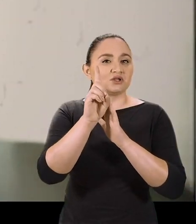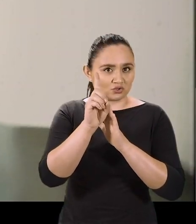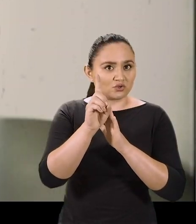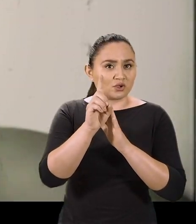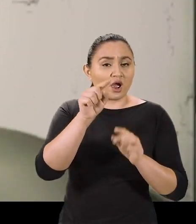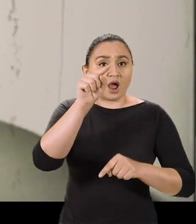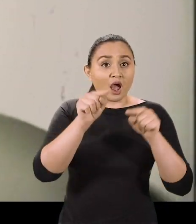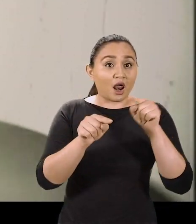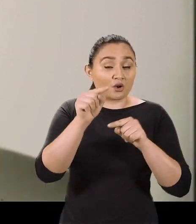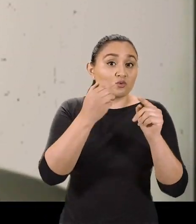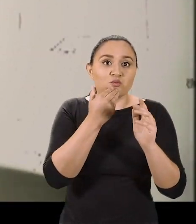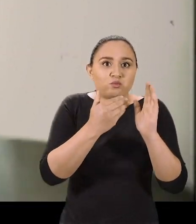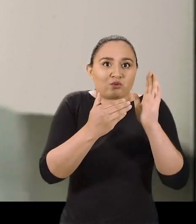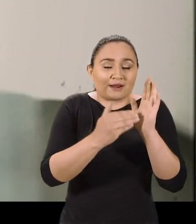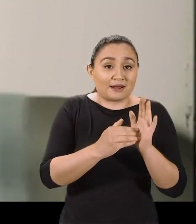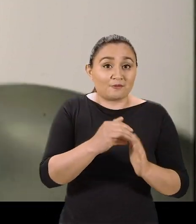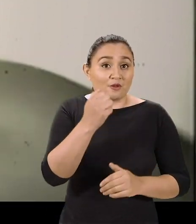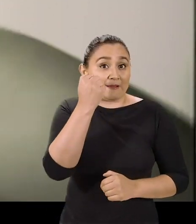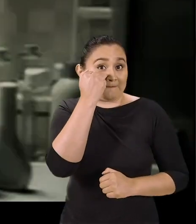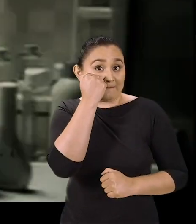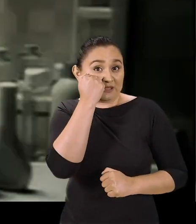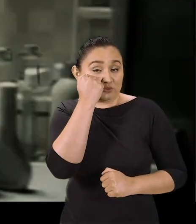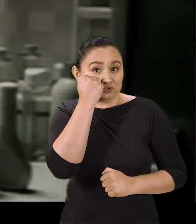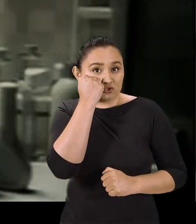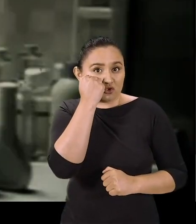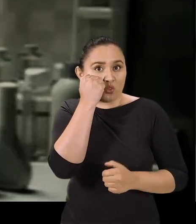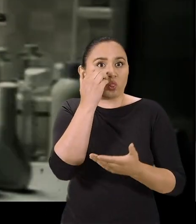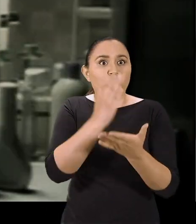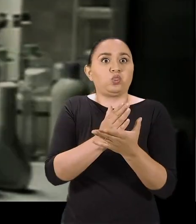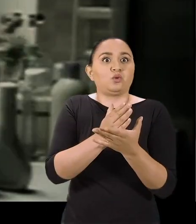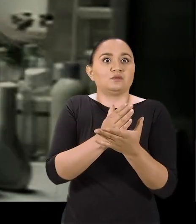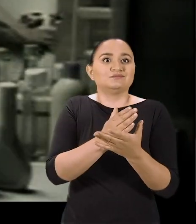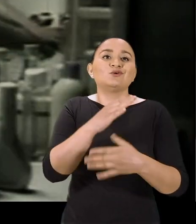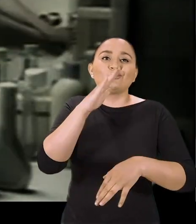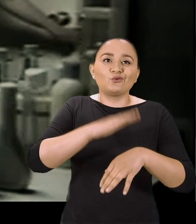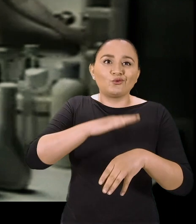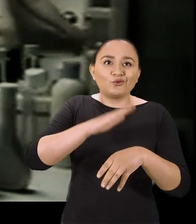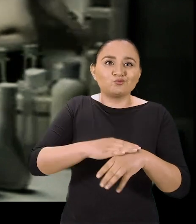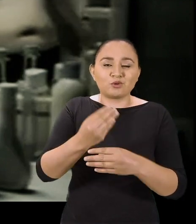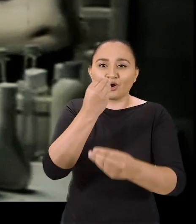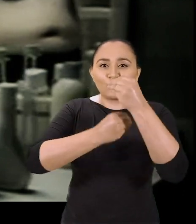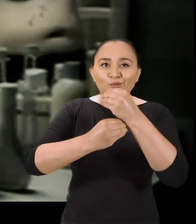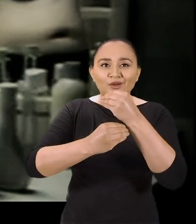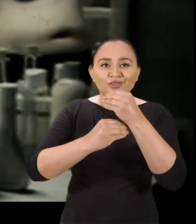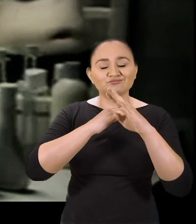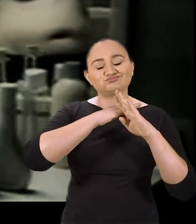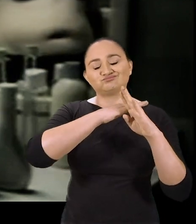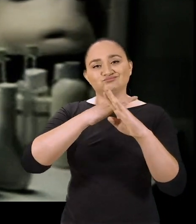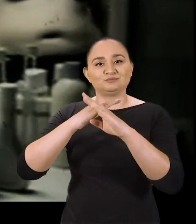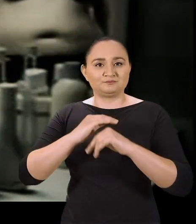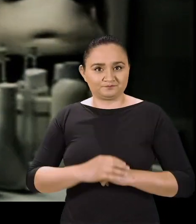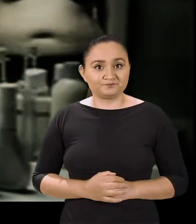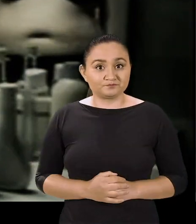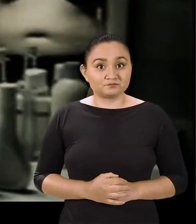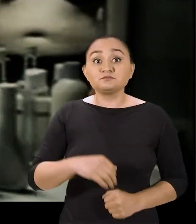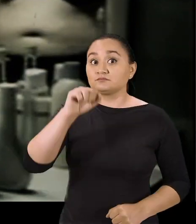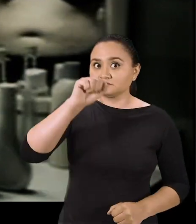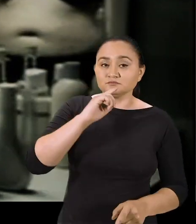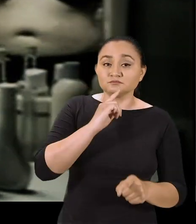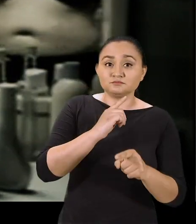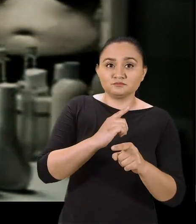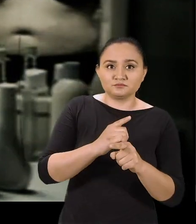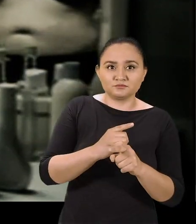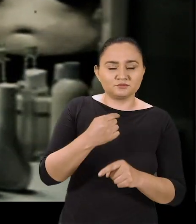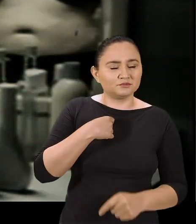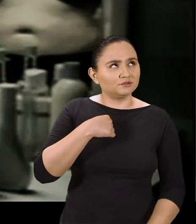afecta tanto hasta que tienden a menos reass las jóvenes tienen sed d ya no me